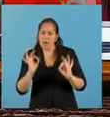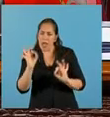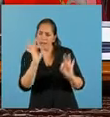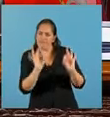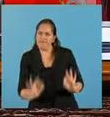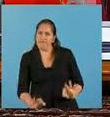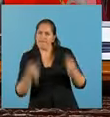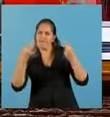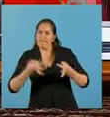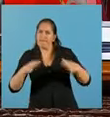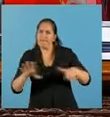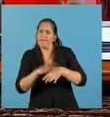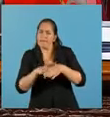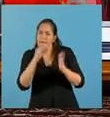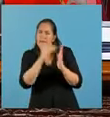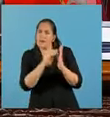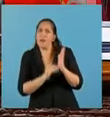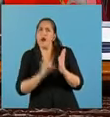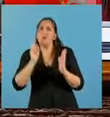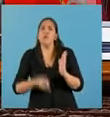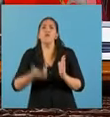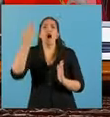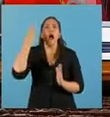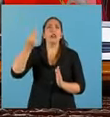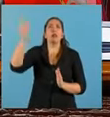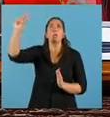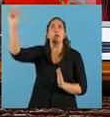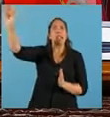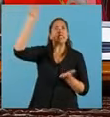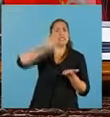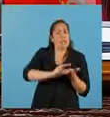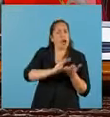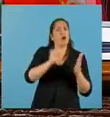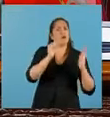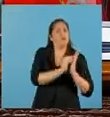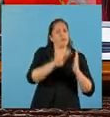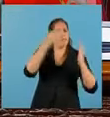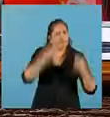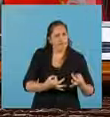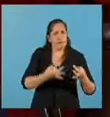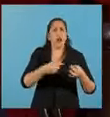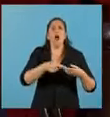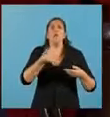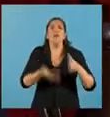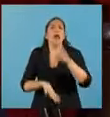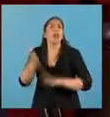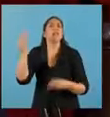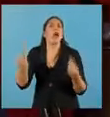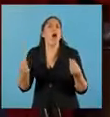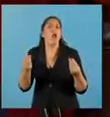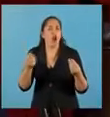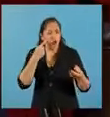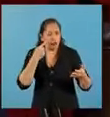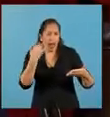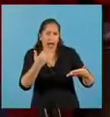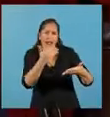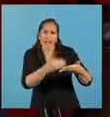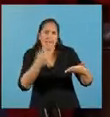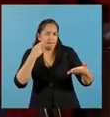la manera en que nuestro país recibió divisas en concepto de préstamos y el destino que los mismos tuvieron. Todos hemos